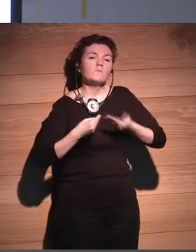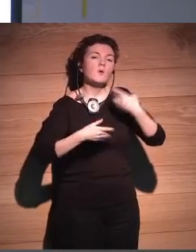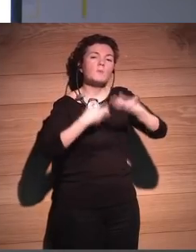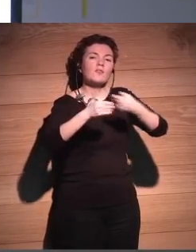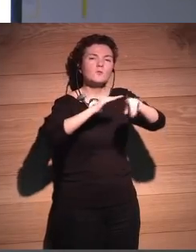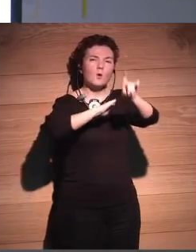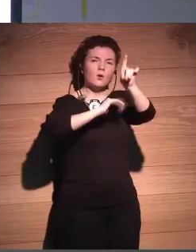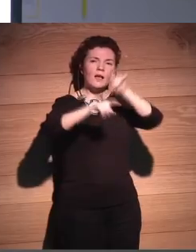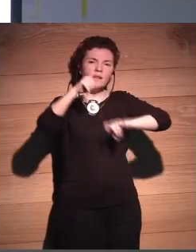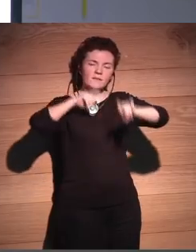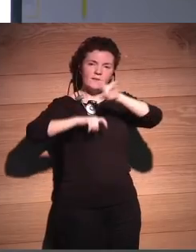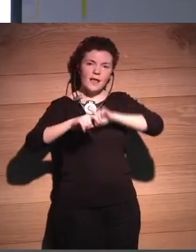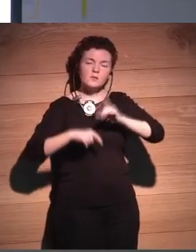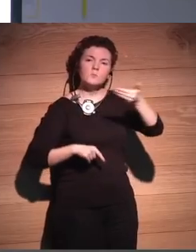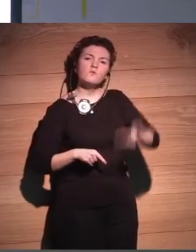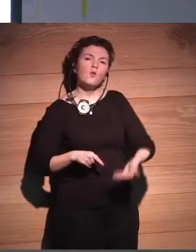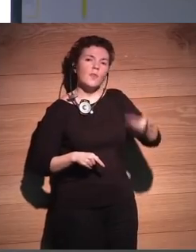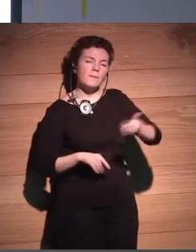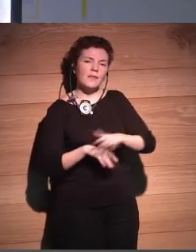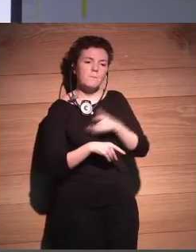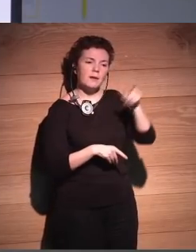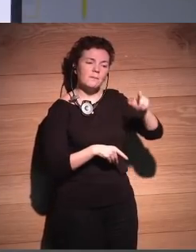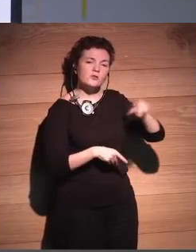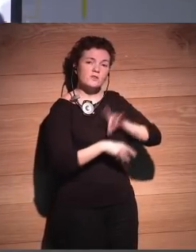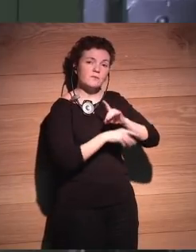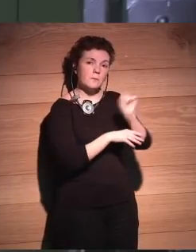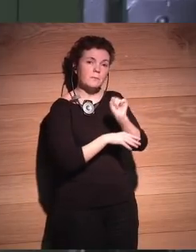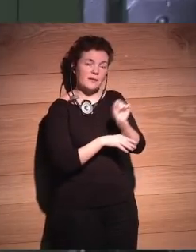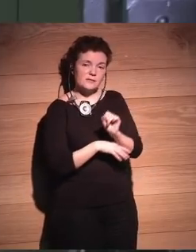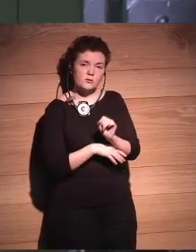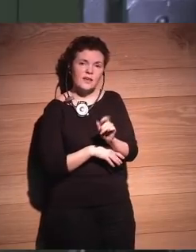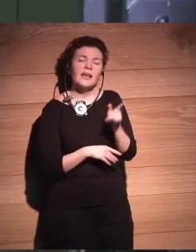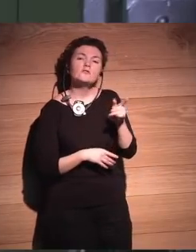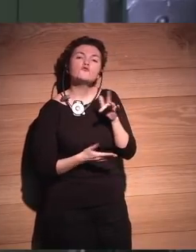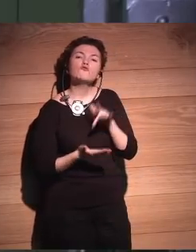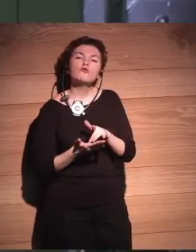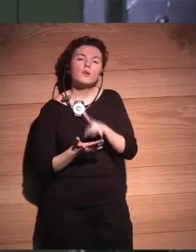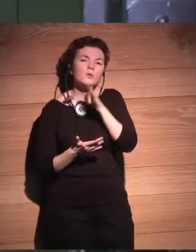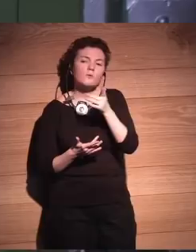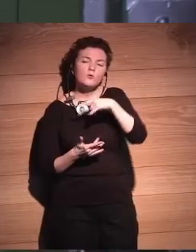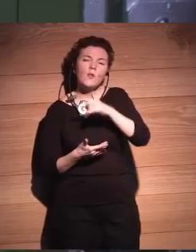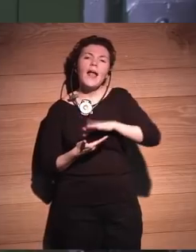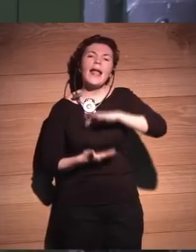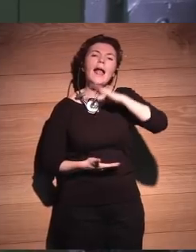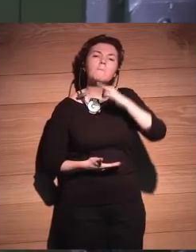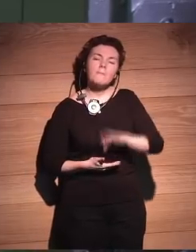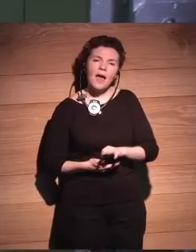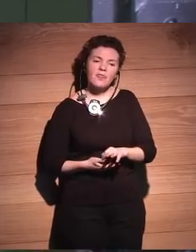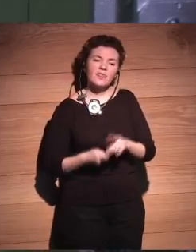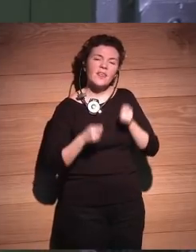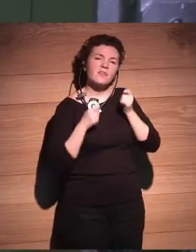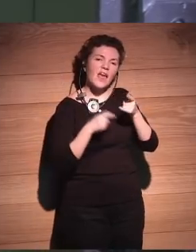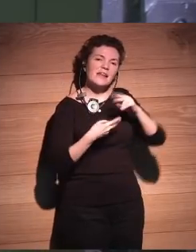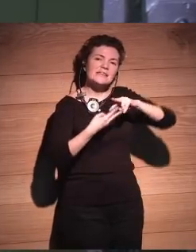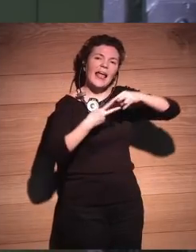proceso. Y esto es algo fundamental a la hora de gestionar a pacientes que tienen Parkinson. Y esto pasa porque somos capaces de ofrecer y de suministrar